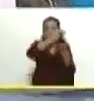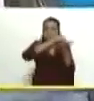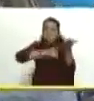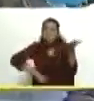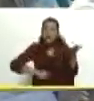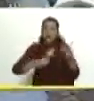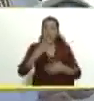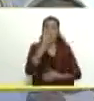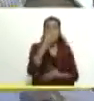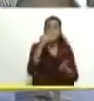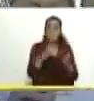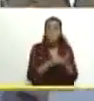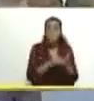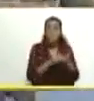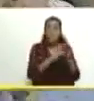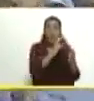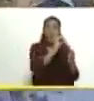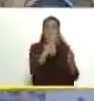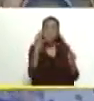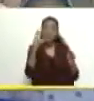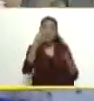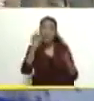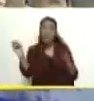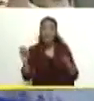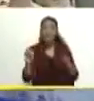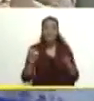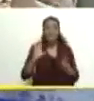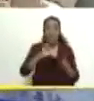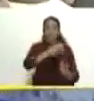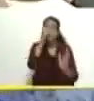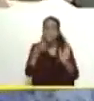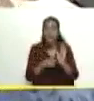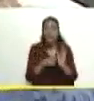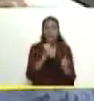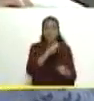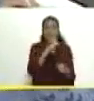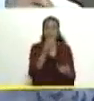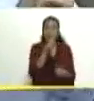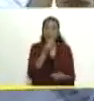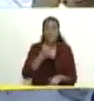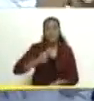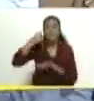de 4.920, CLA al 100% tocado en cada una de nuestras